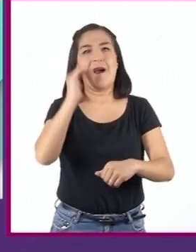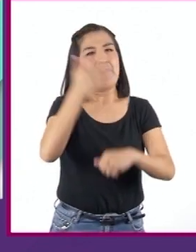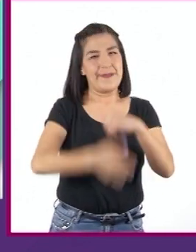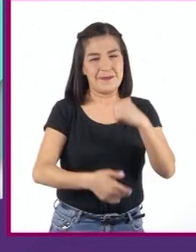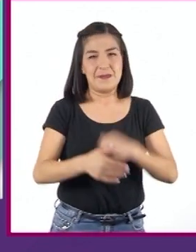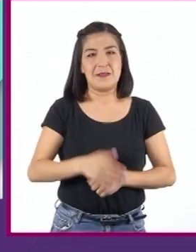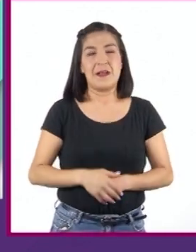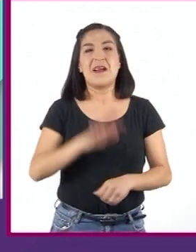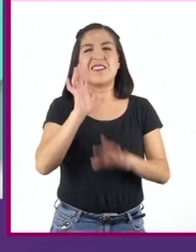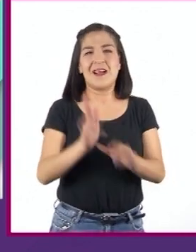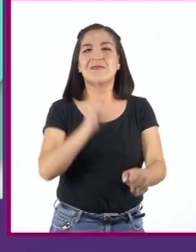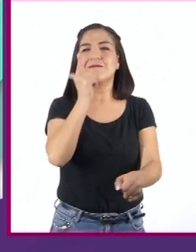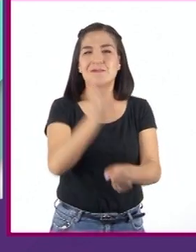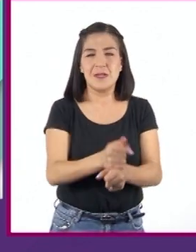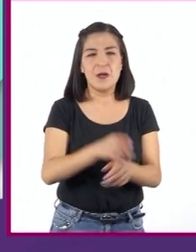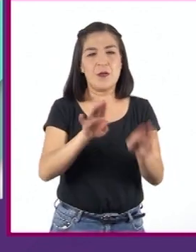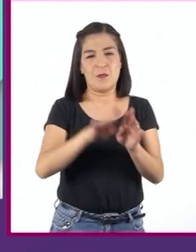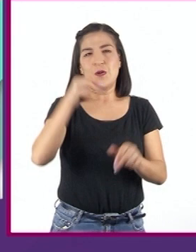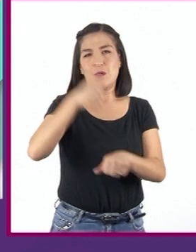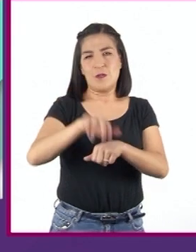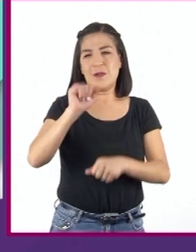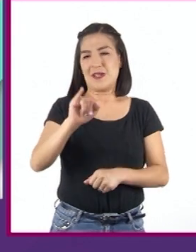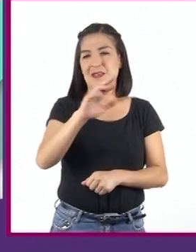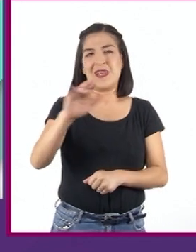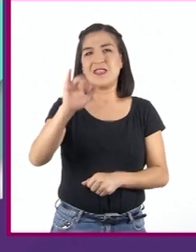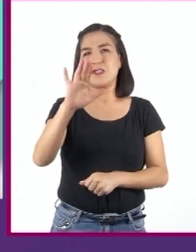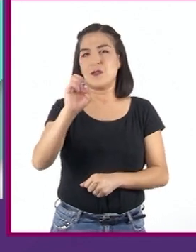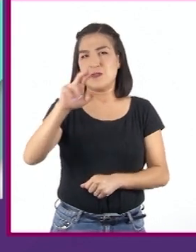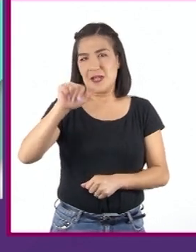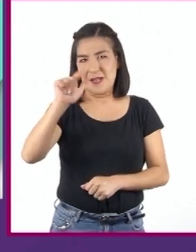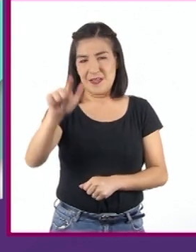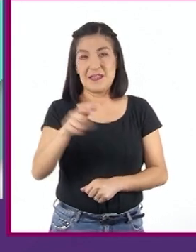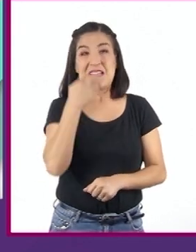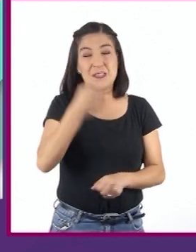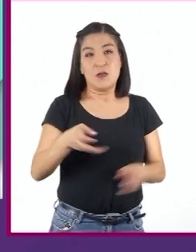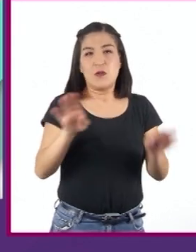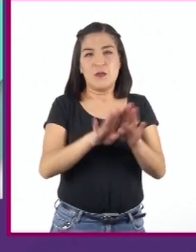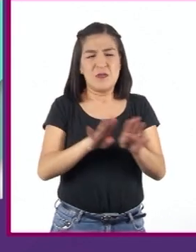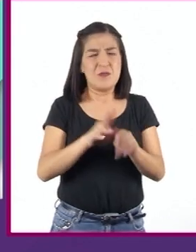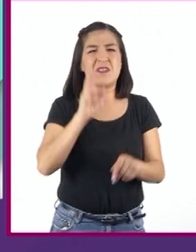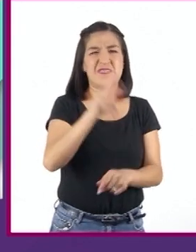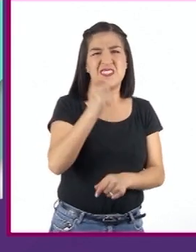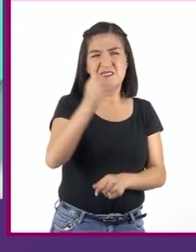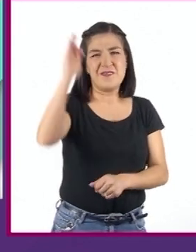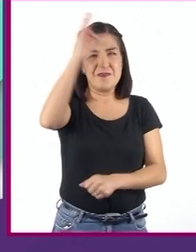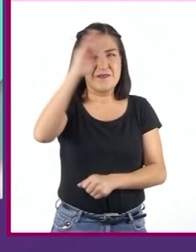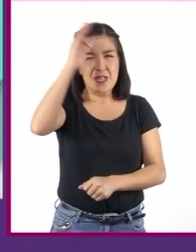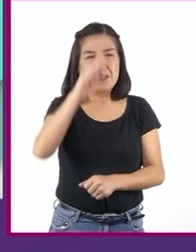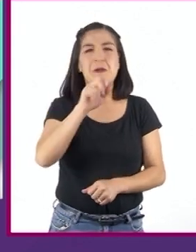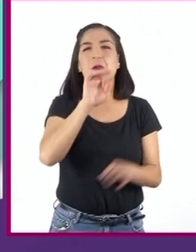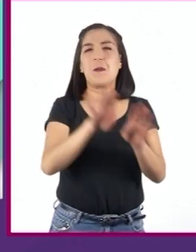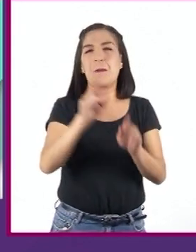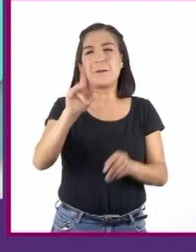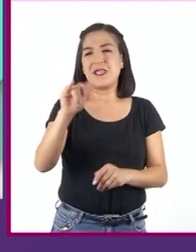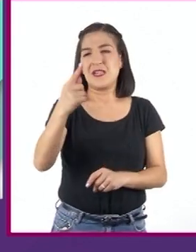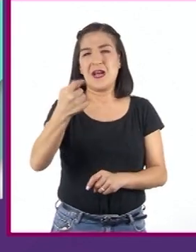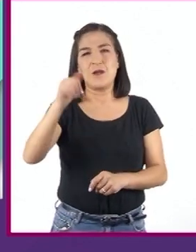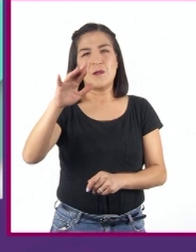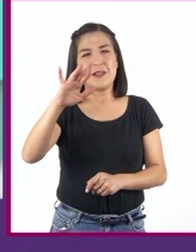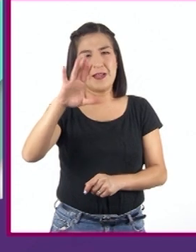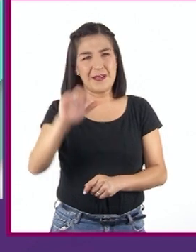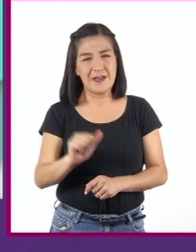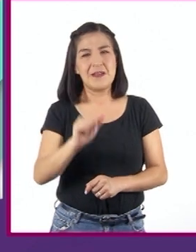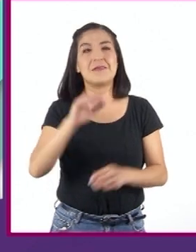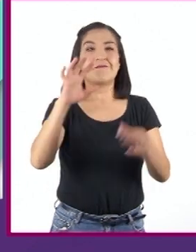encontrado los números irracionales. Este descubrimiento causó tal conflicto en la filosofía pitagórica que, cuenta la